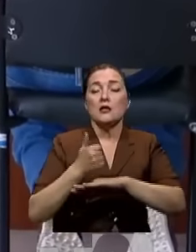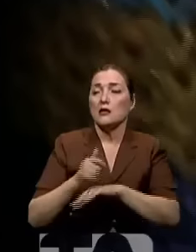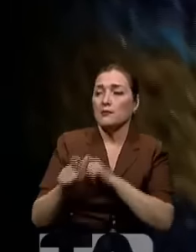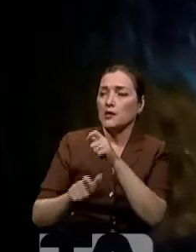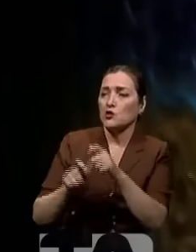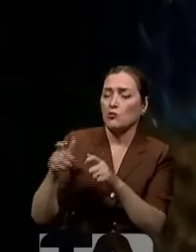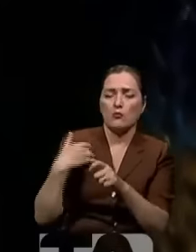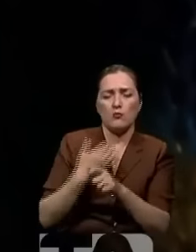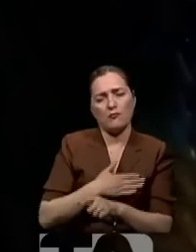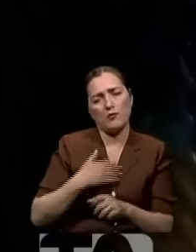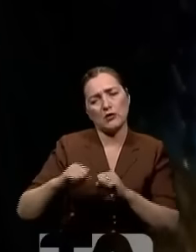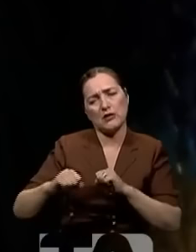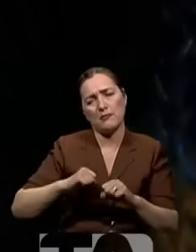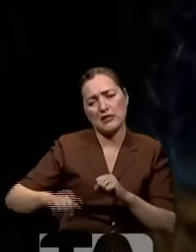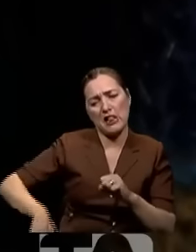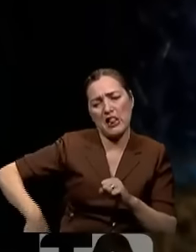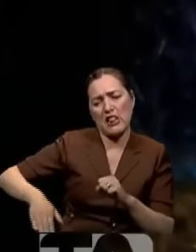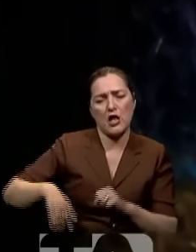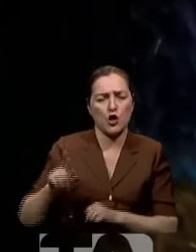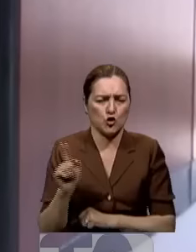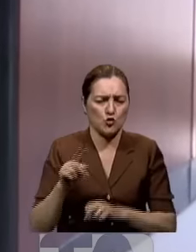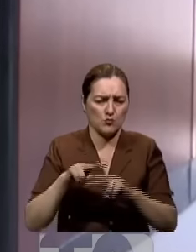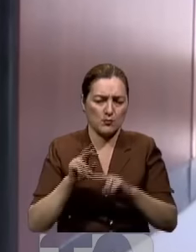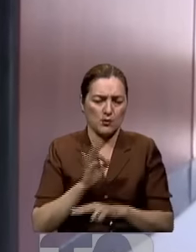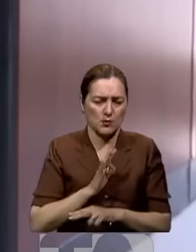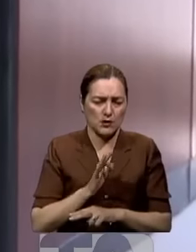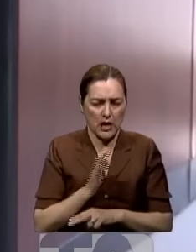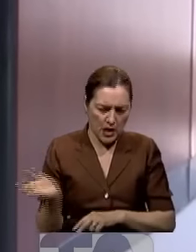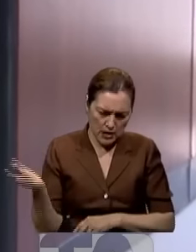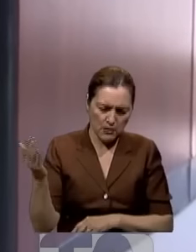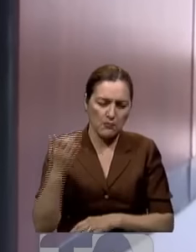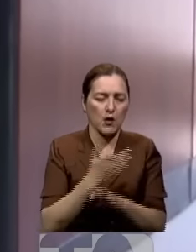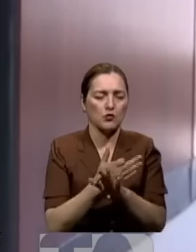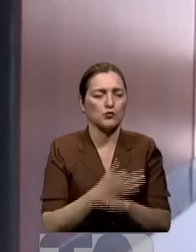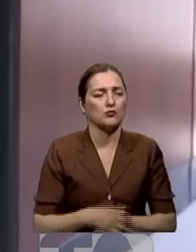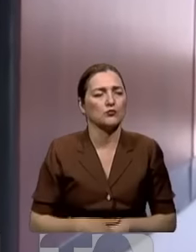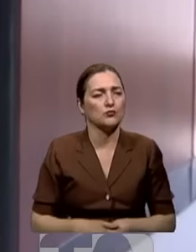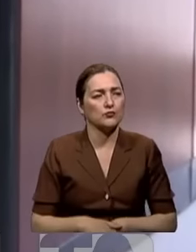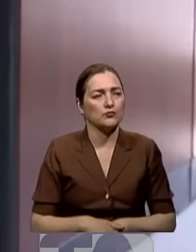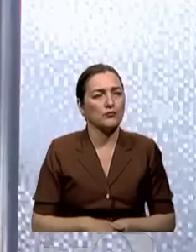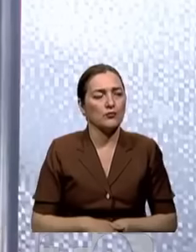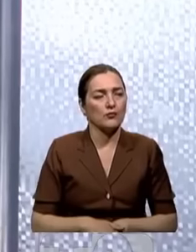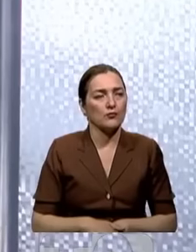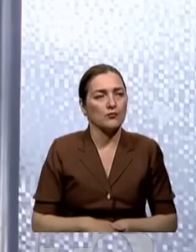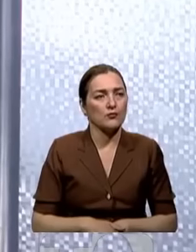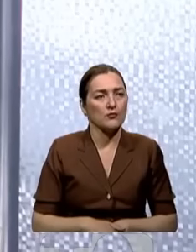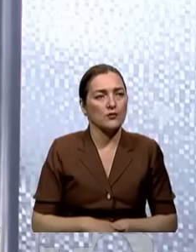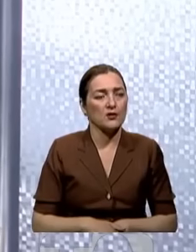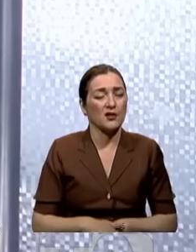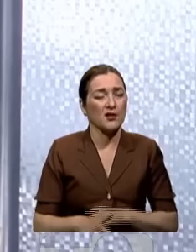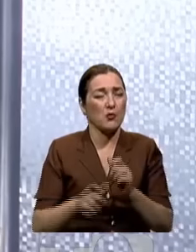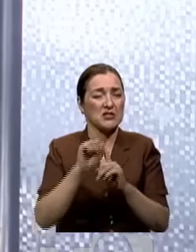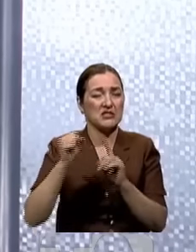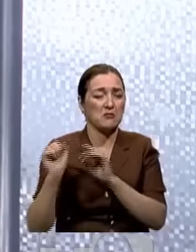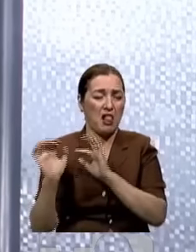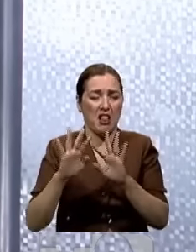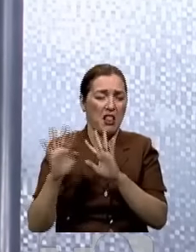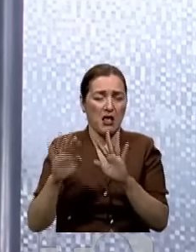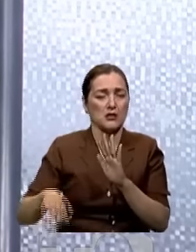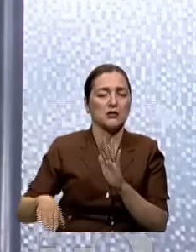usuarios a no dejar el trámite de matriculación y revisión técnica vehicular a última hora para evitar la sobrecarga del sistema.